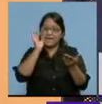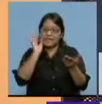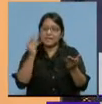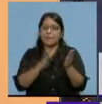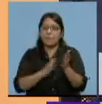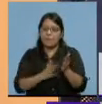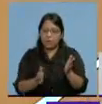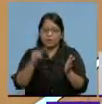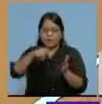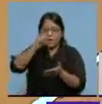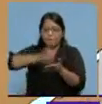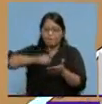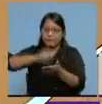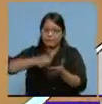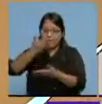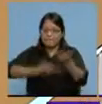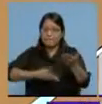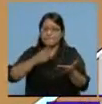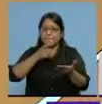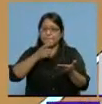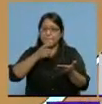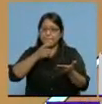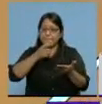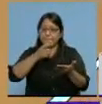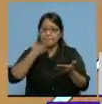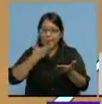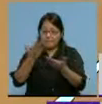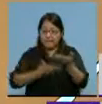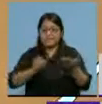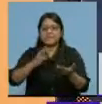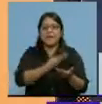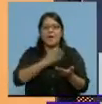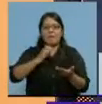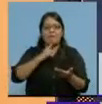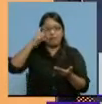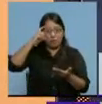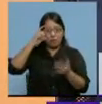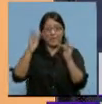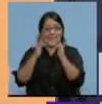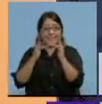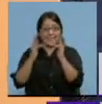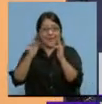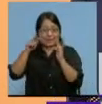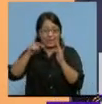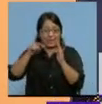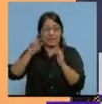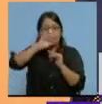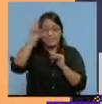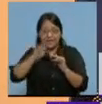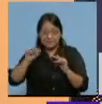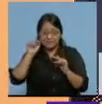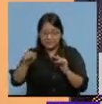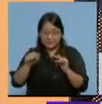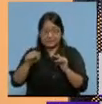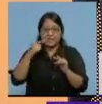firmar un formulario que se llama FOTE, el cual tienen que bajar de la página de ANSES, tienen que presentarse a una